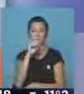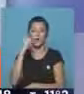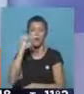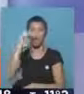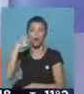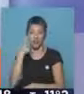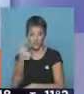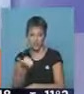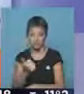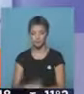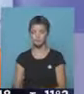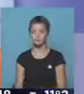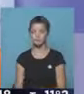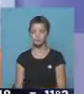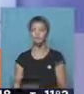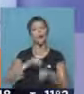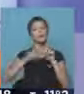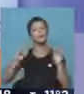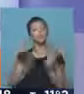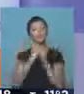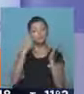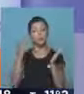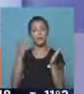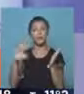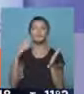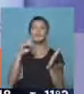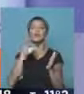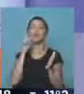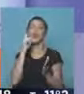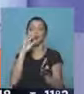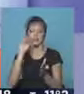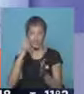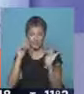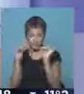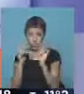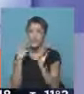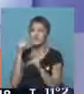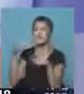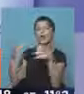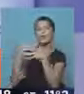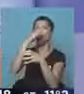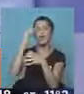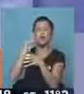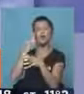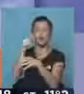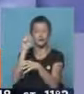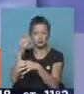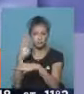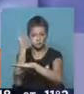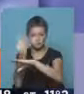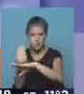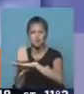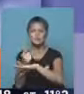En tanto, el diario británico The Guardian sospecha de Lazarus, un grupo de hackers radicado en Corea del Norte. The New York